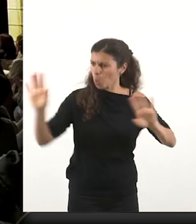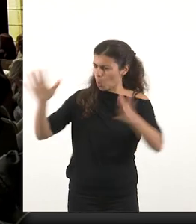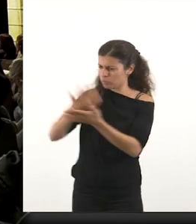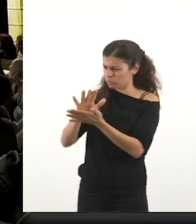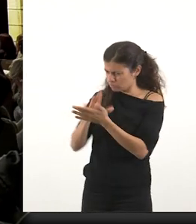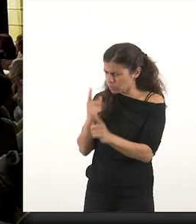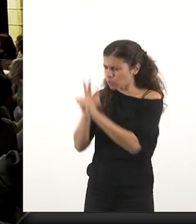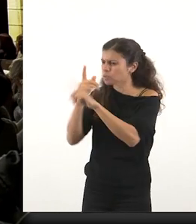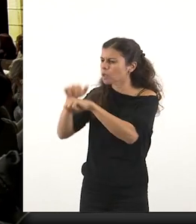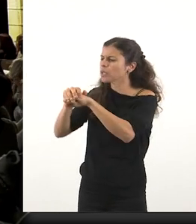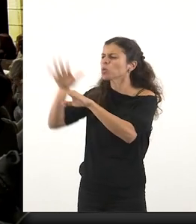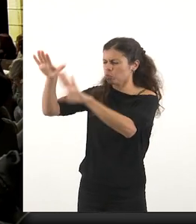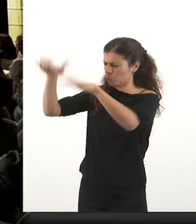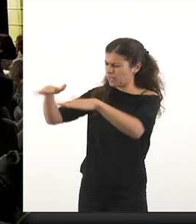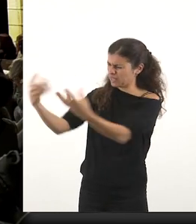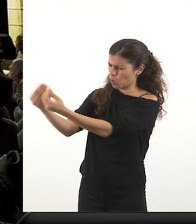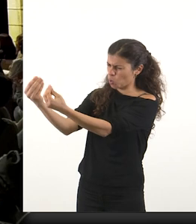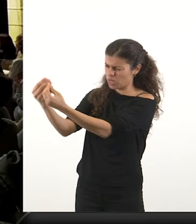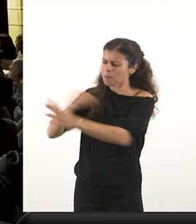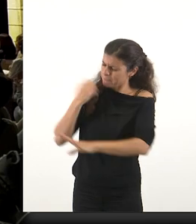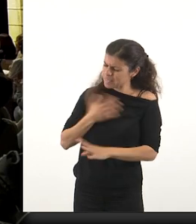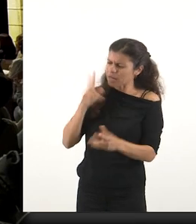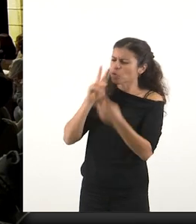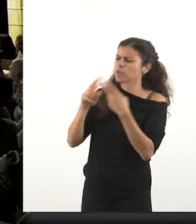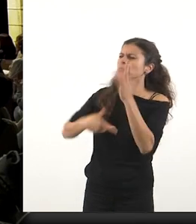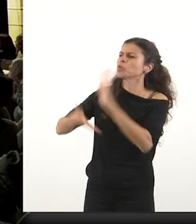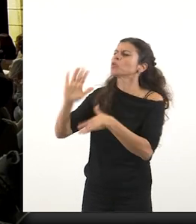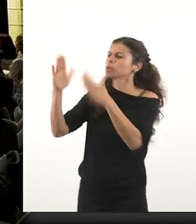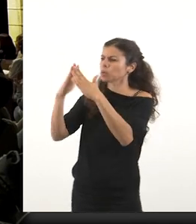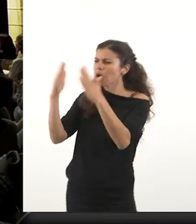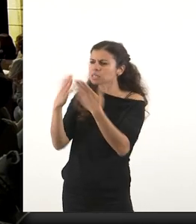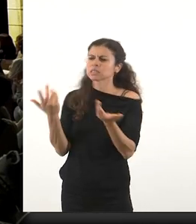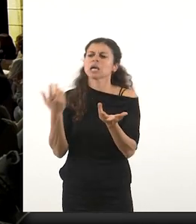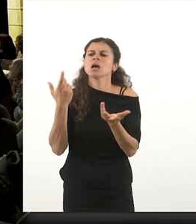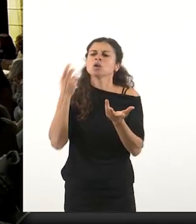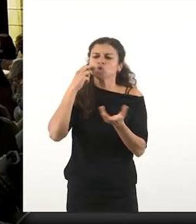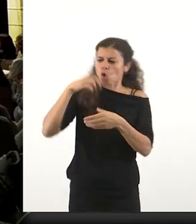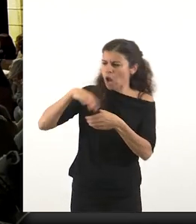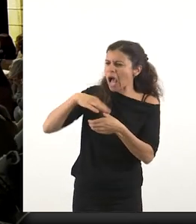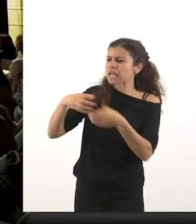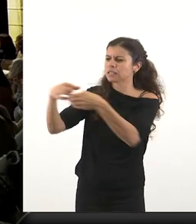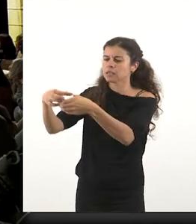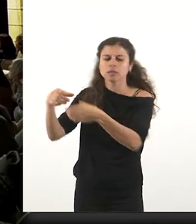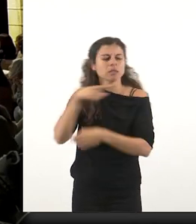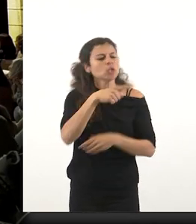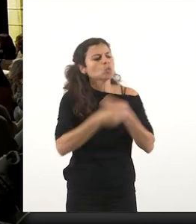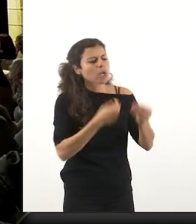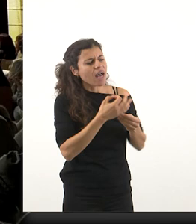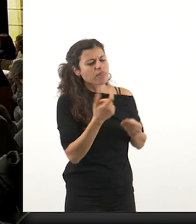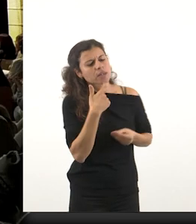mujer. Que llego yo mañana a tu casa con churrillo, con chocolate y fluimos tranquilamente. ¿Y tú qué te vas a quedar haciendo mientras que me quedo con mi